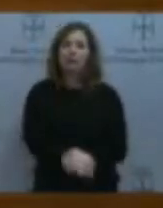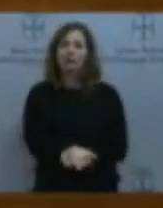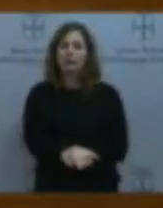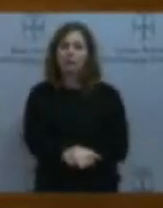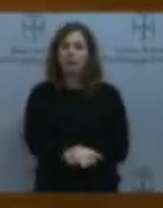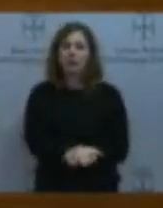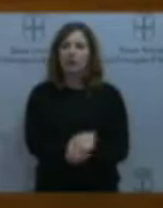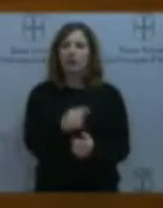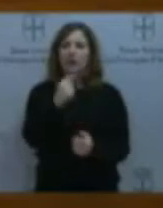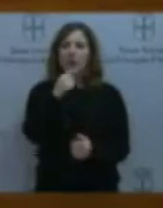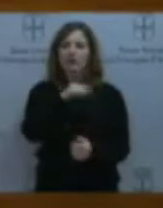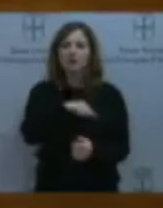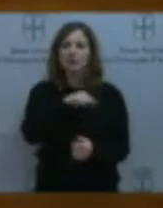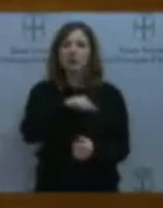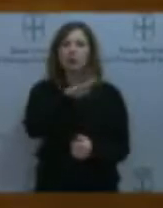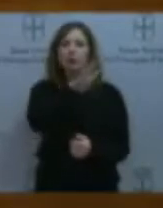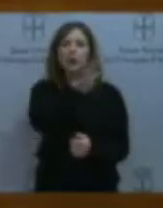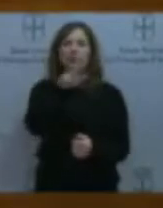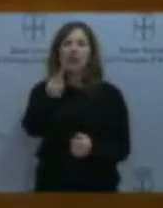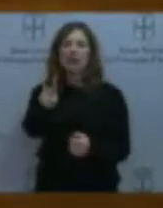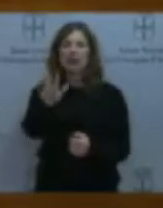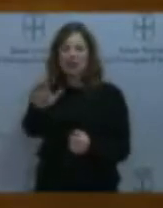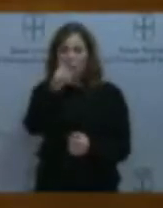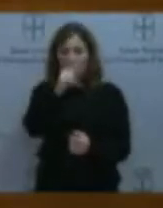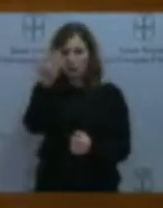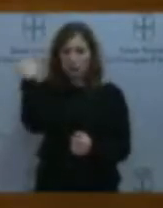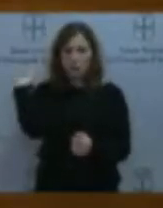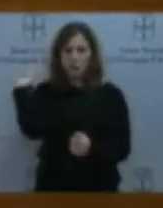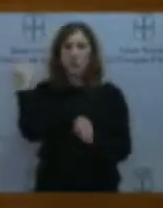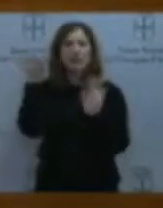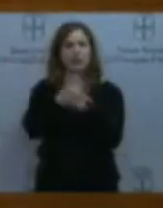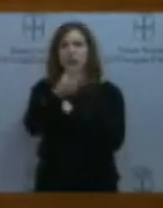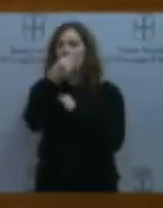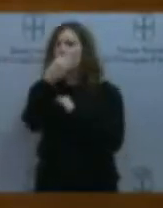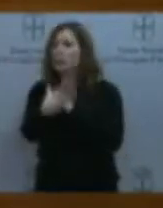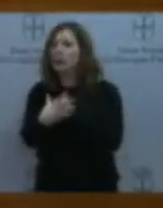Espíritu del 45, hace un recorrido magnífico sobre cómo toda una